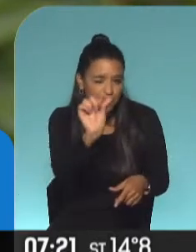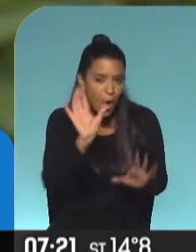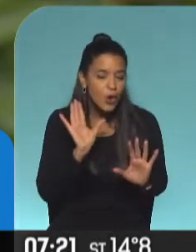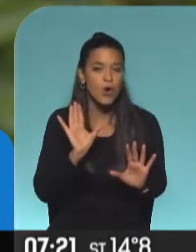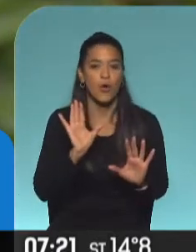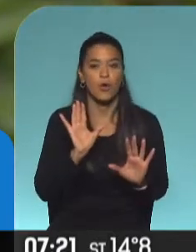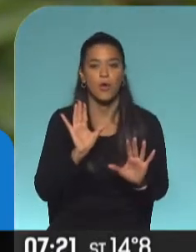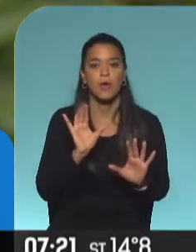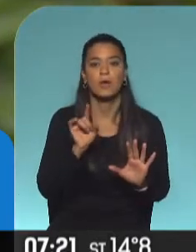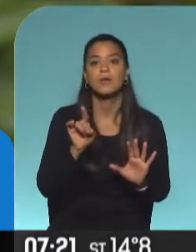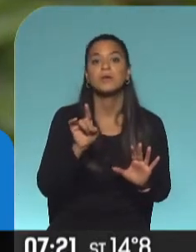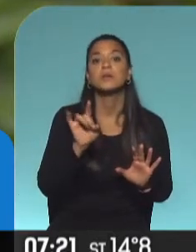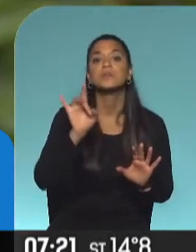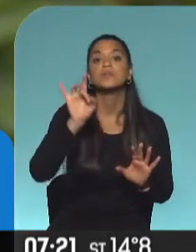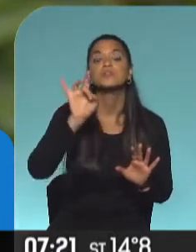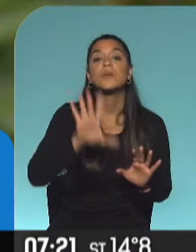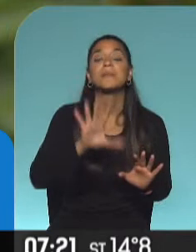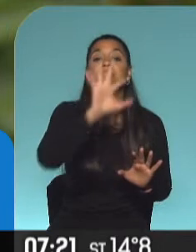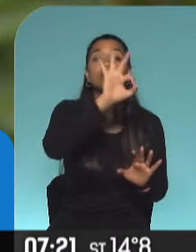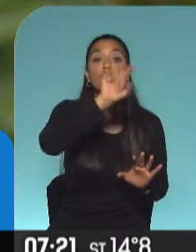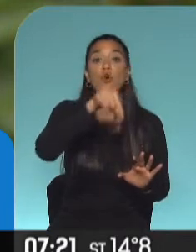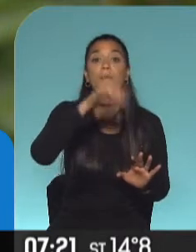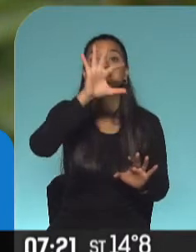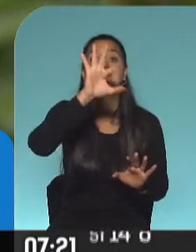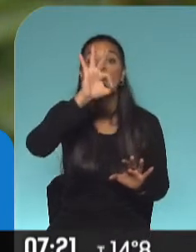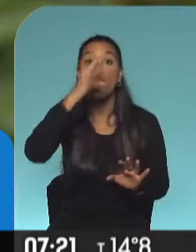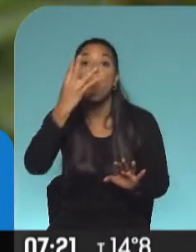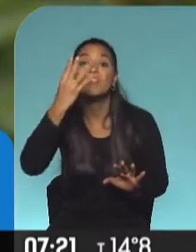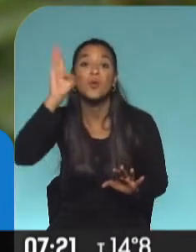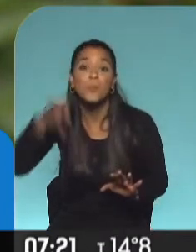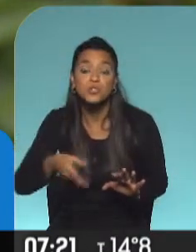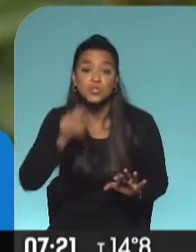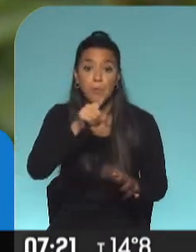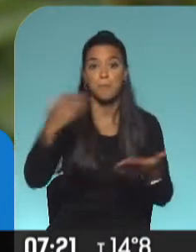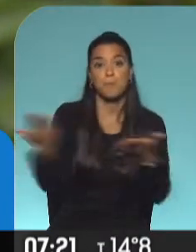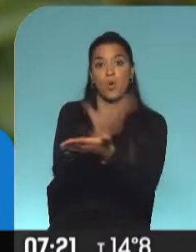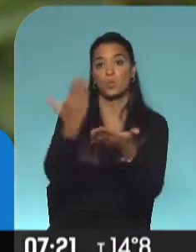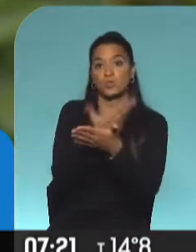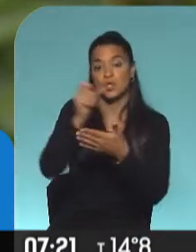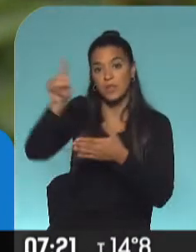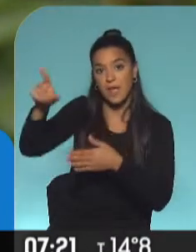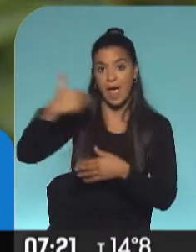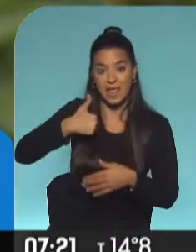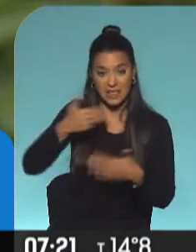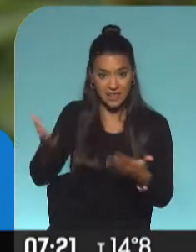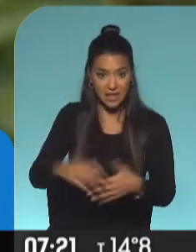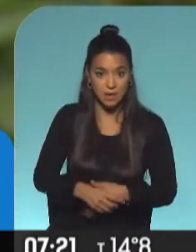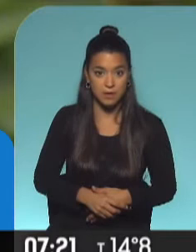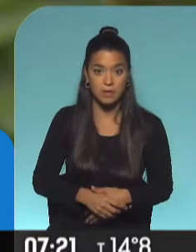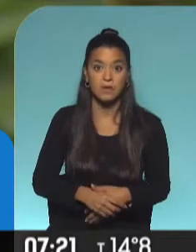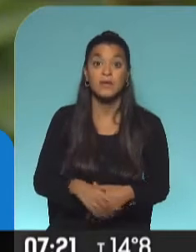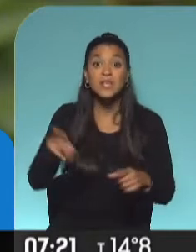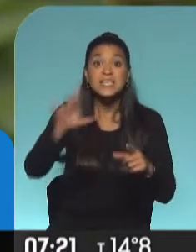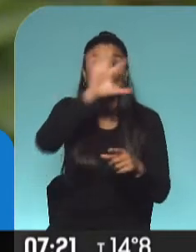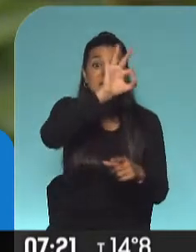es sólo el 0,04 por ciento de esa producción argentina con